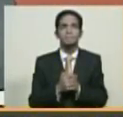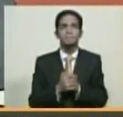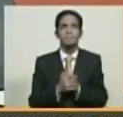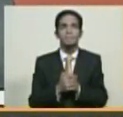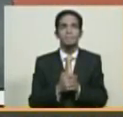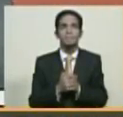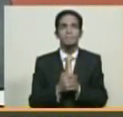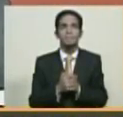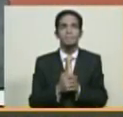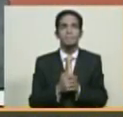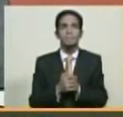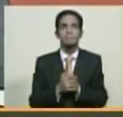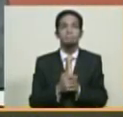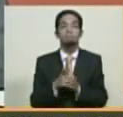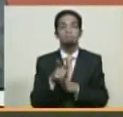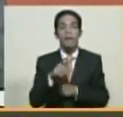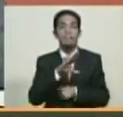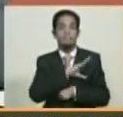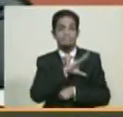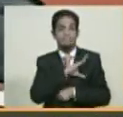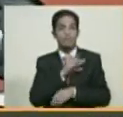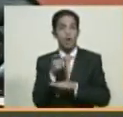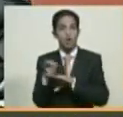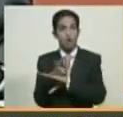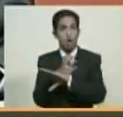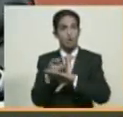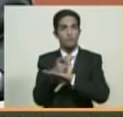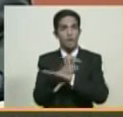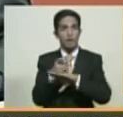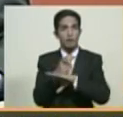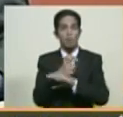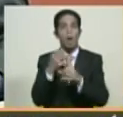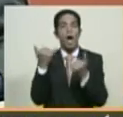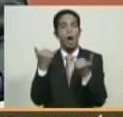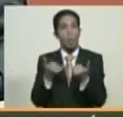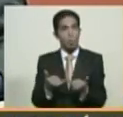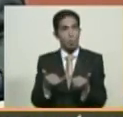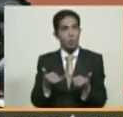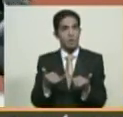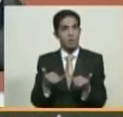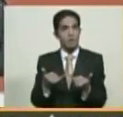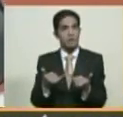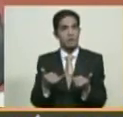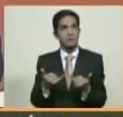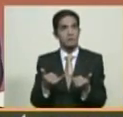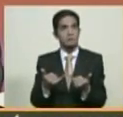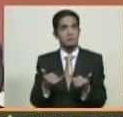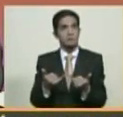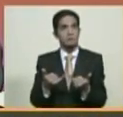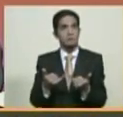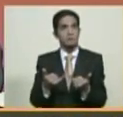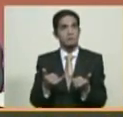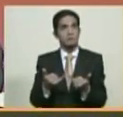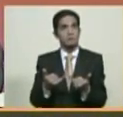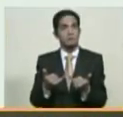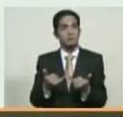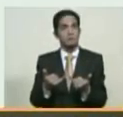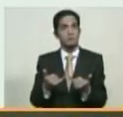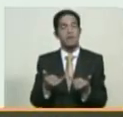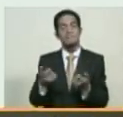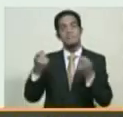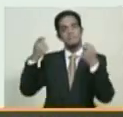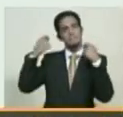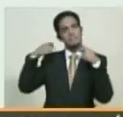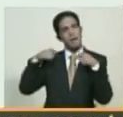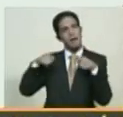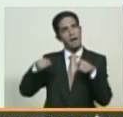refugiados, tiene un gobierno que se atreve a instalar, junto a los demás miembros del cartel de Lima,